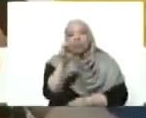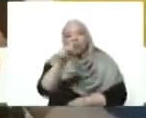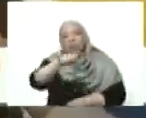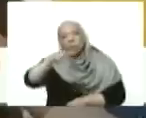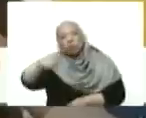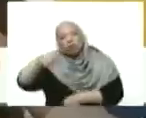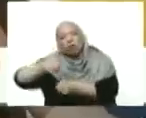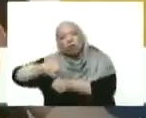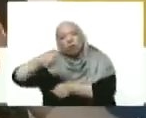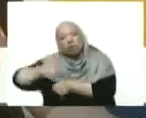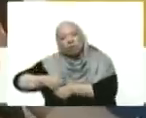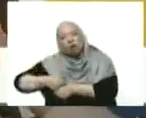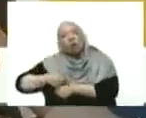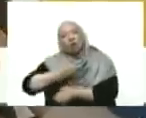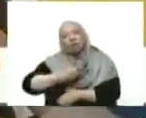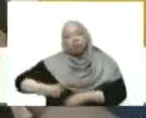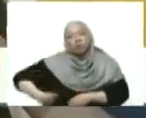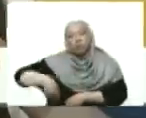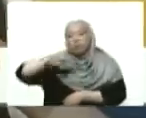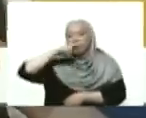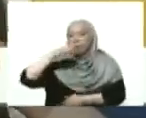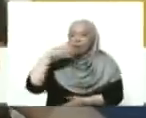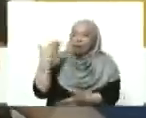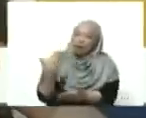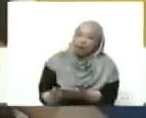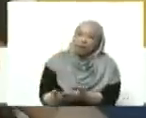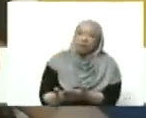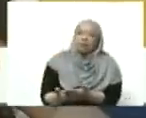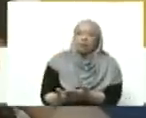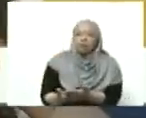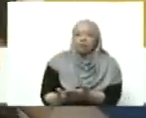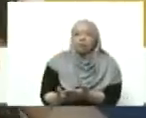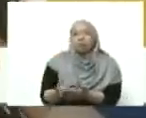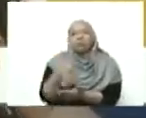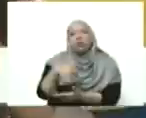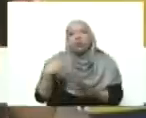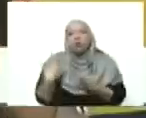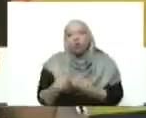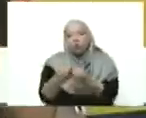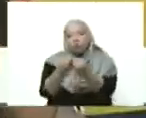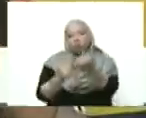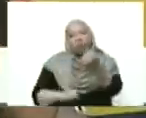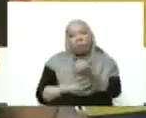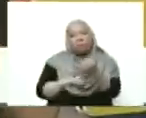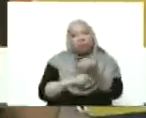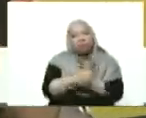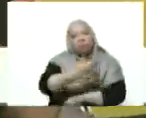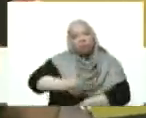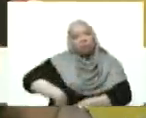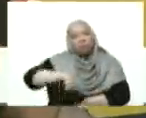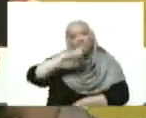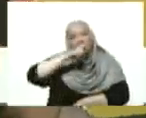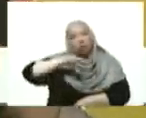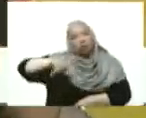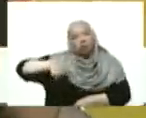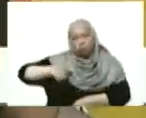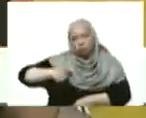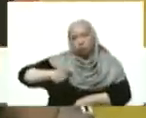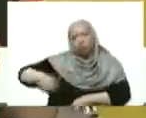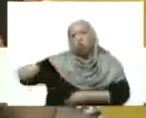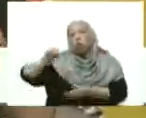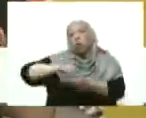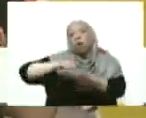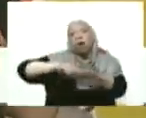al presidente de la República, y repito y reitero nuevamente, presidente, estamos con usted y gracias por estar usted también con nosotros. Que nos devuelva